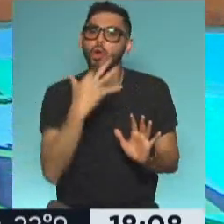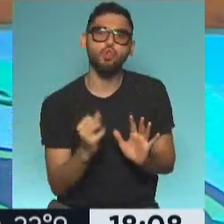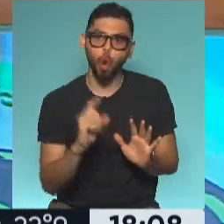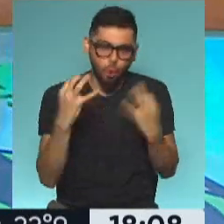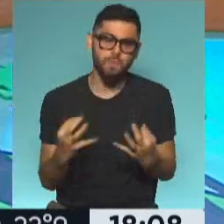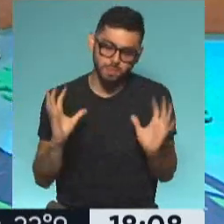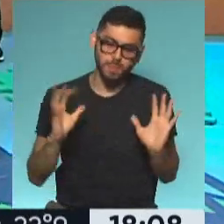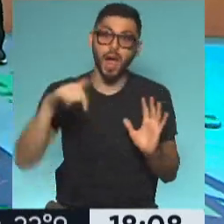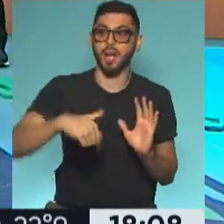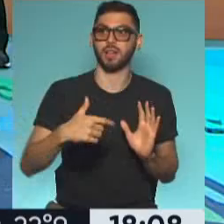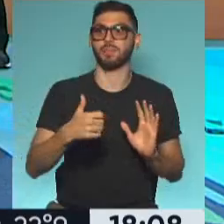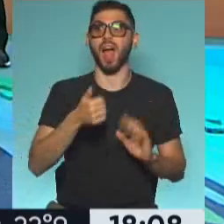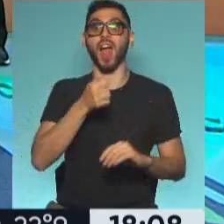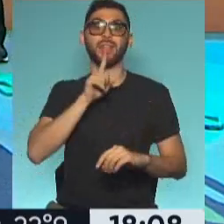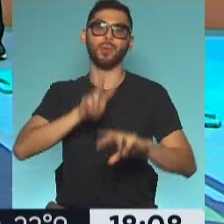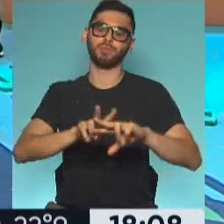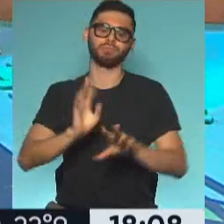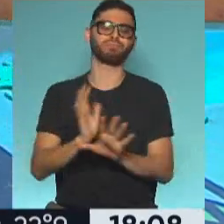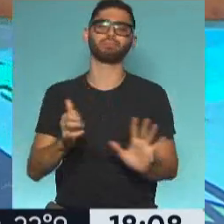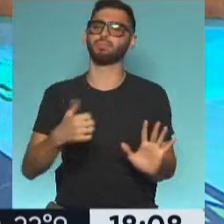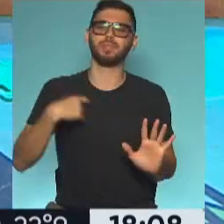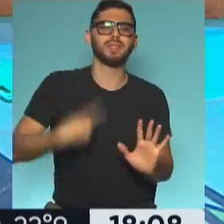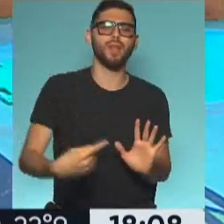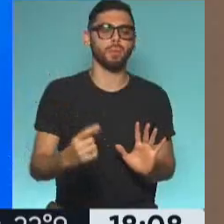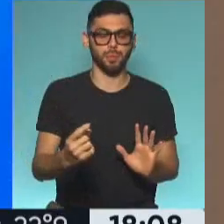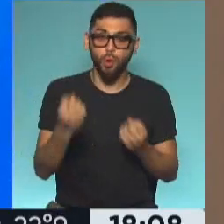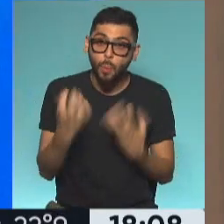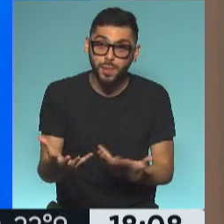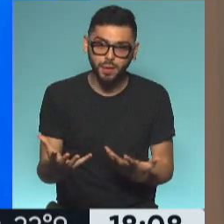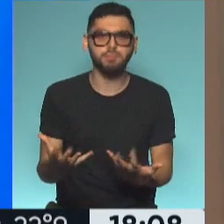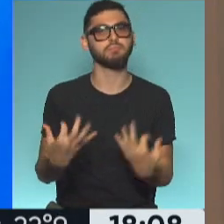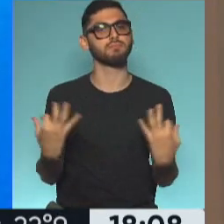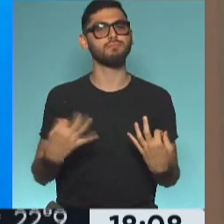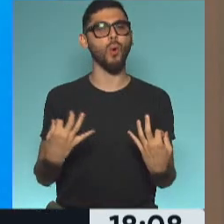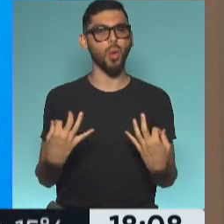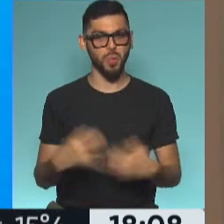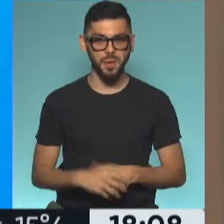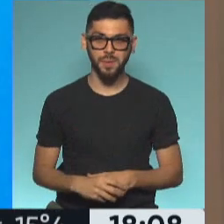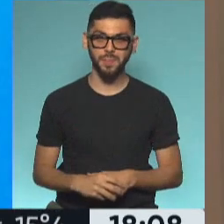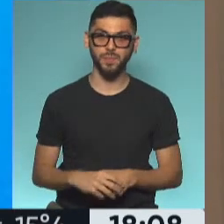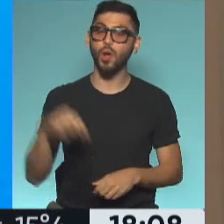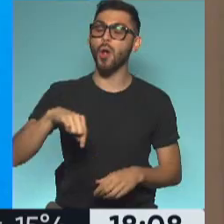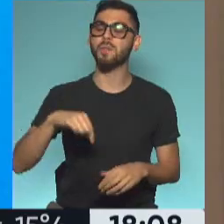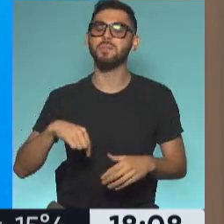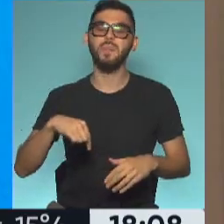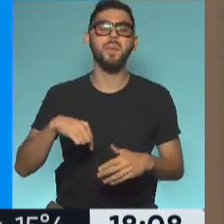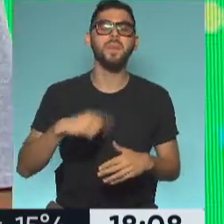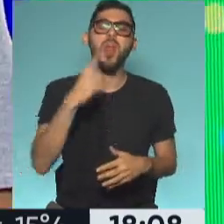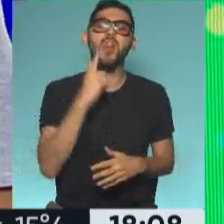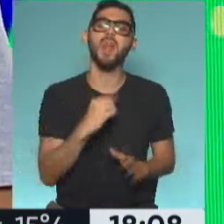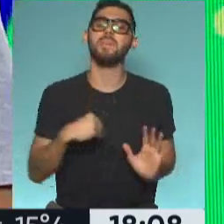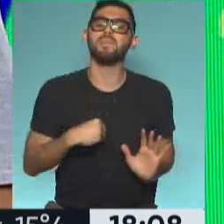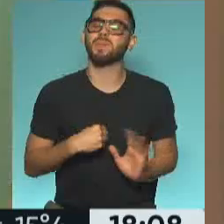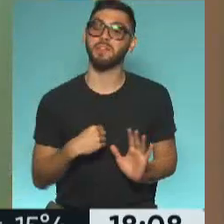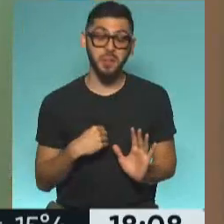Altavoz es una religión. ¿Cómo le va, Francesca? Muy, pero muy bien. ¿Bien? Hoy es mi día preferido. ¿Hoy es su día preferido?